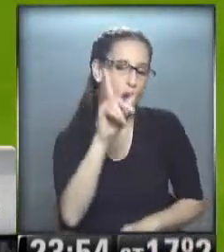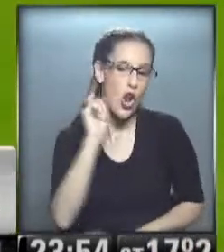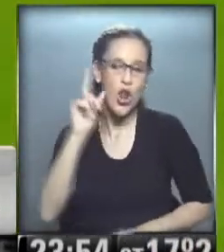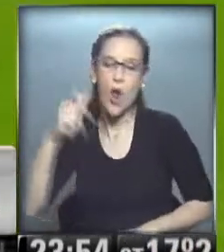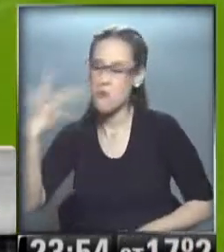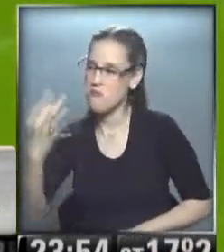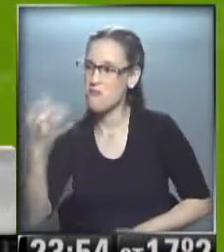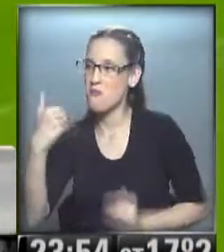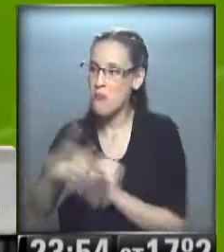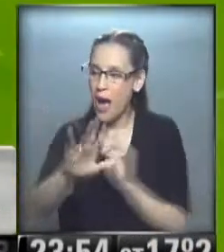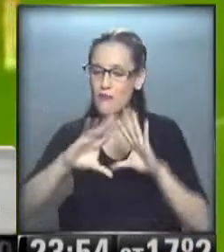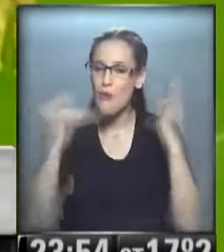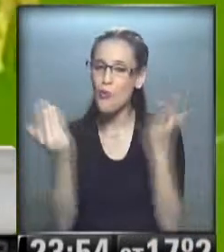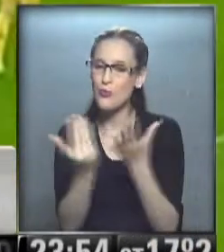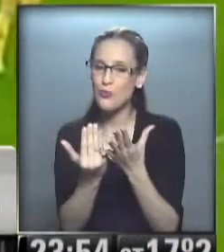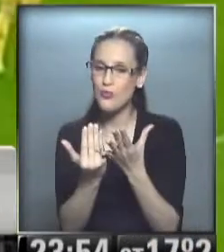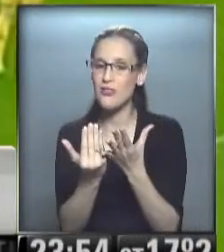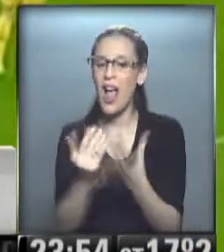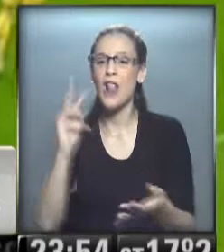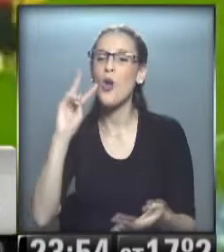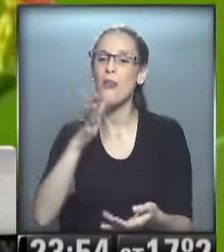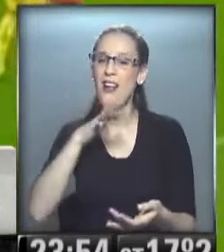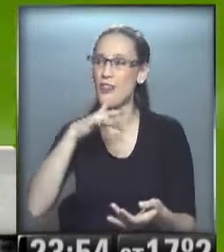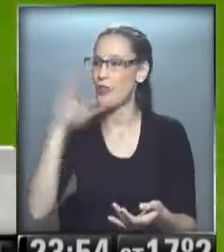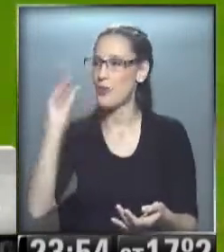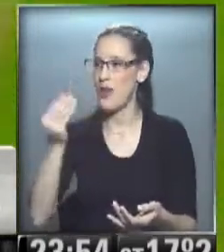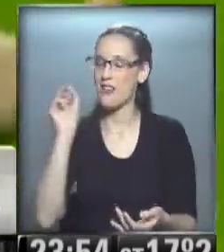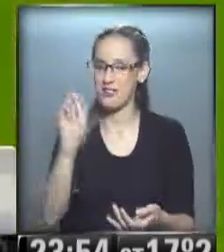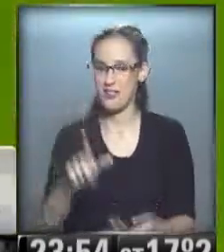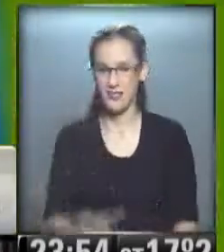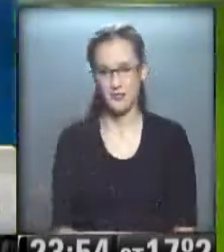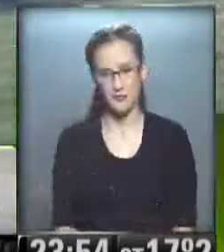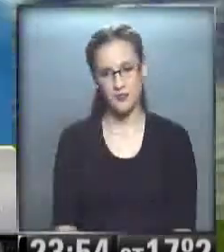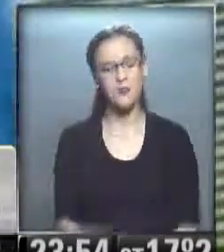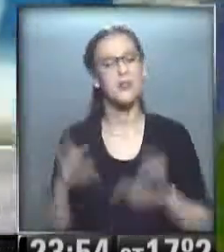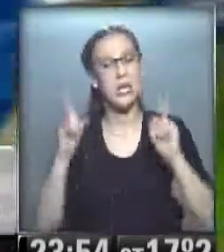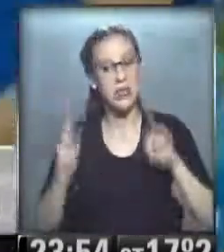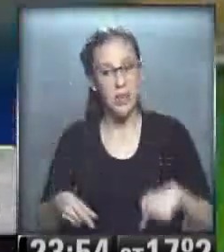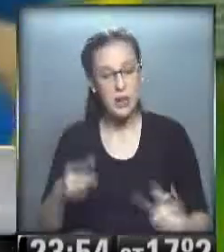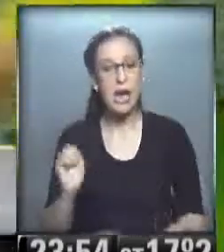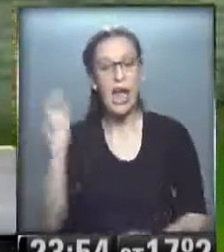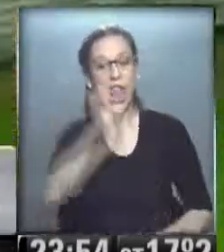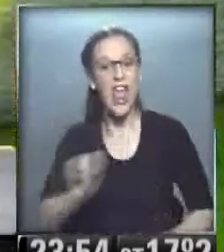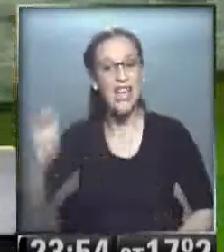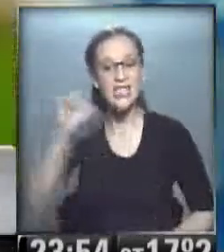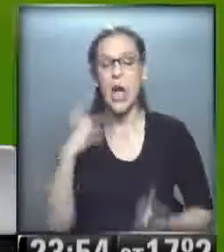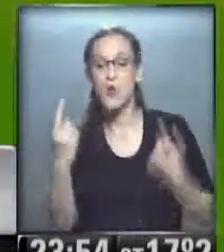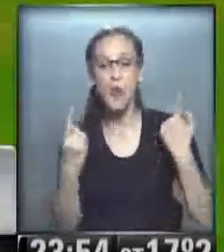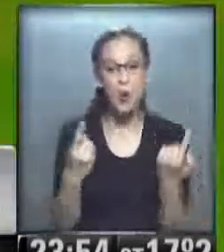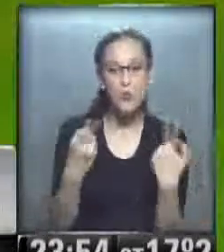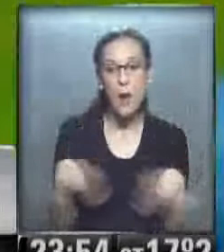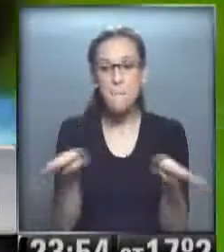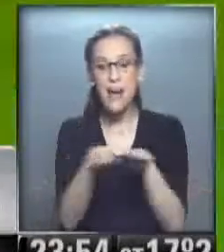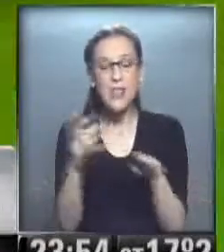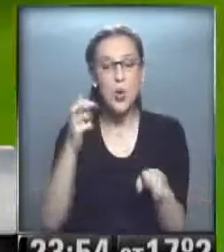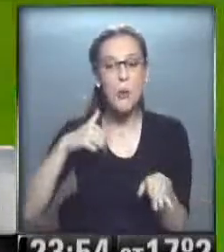al próximo Mundial de Brasil 2014. Además, Grecia empató 1-1 con Rumania y se